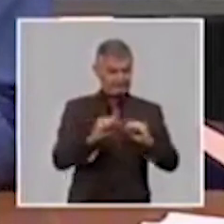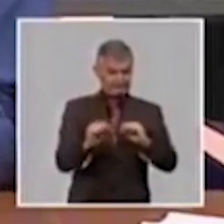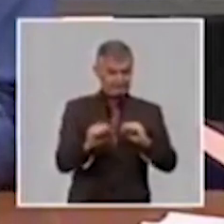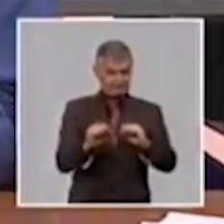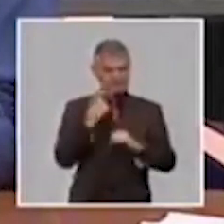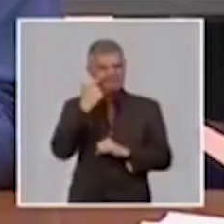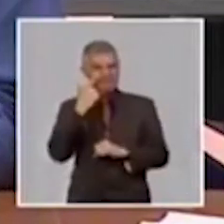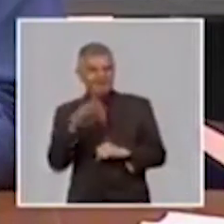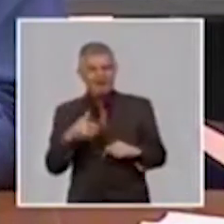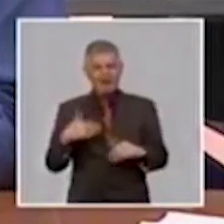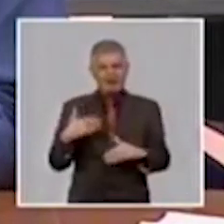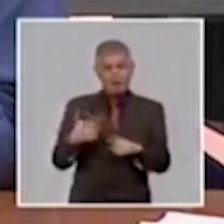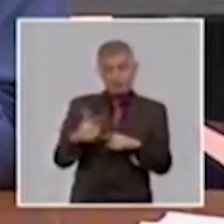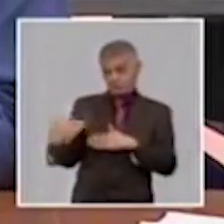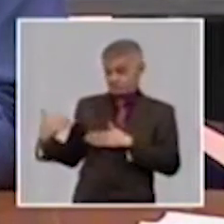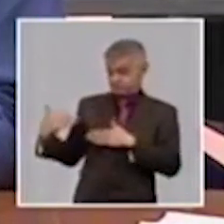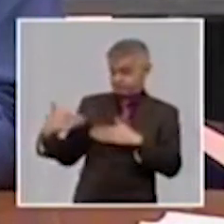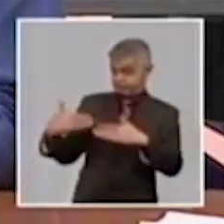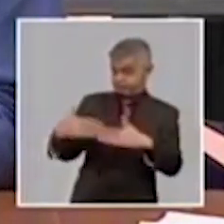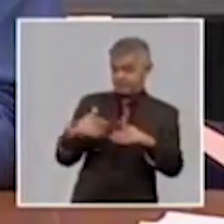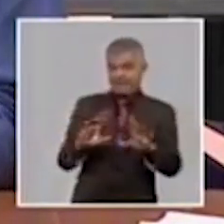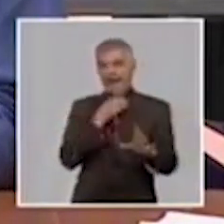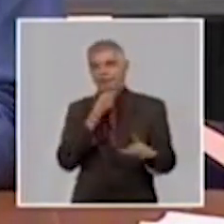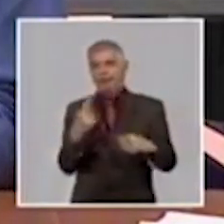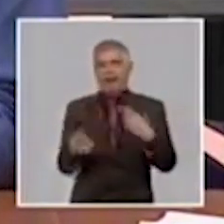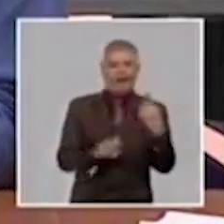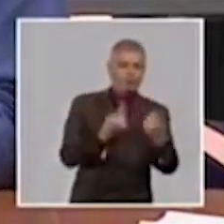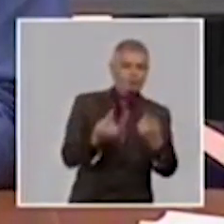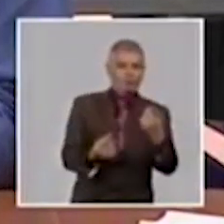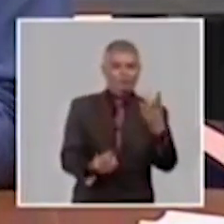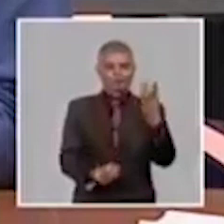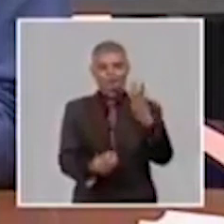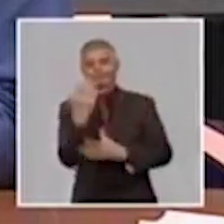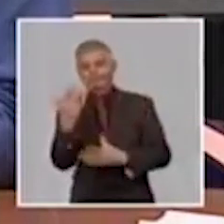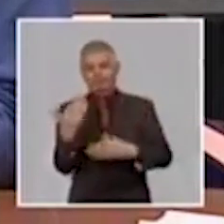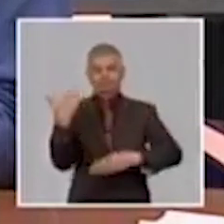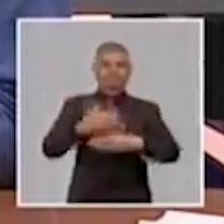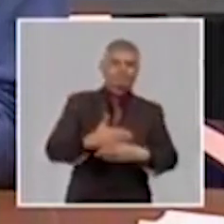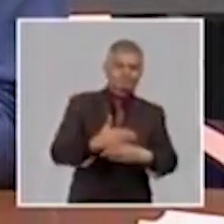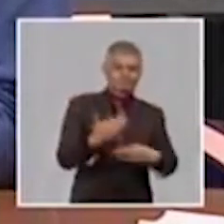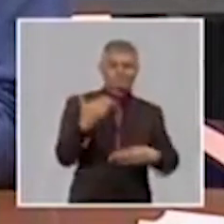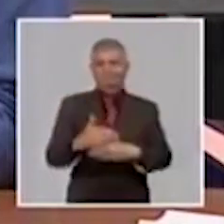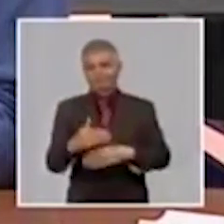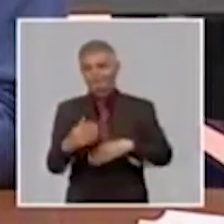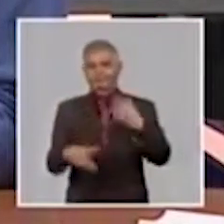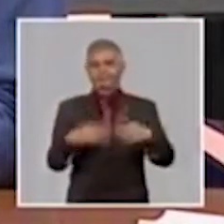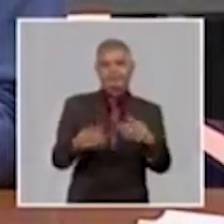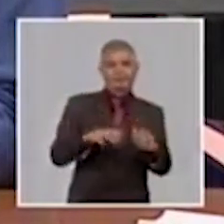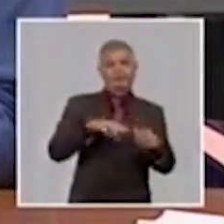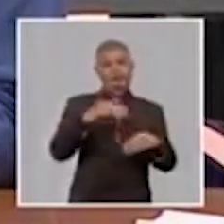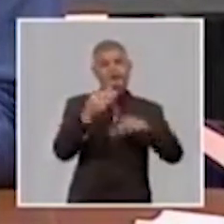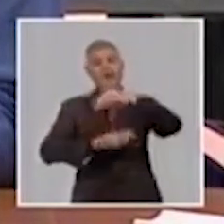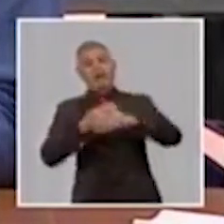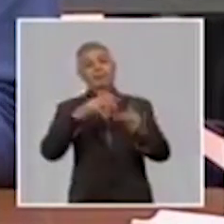se reanudarán escalonadamente todas las actividades económicas y sociales, siempre preservando las medidas